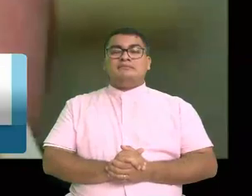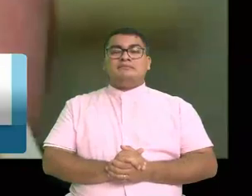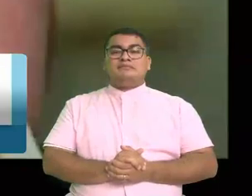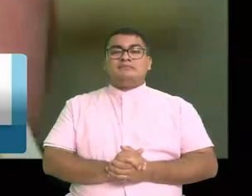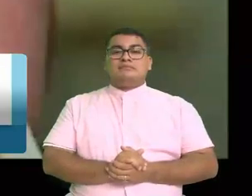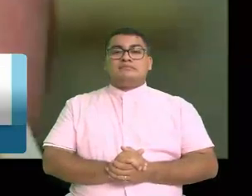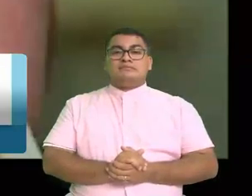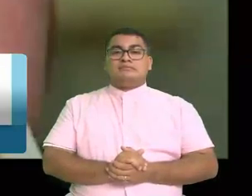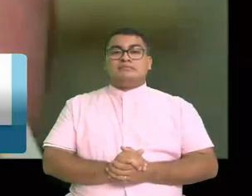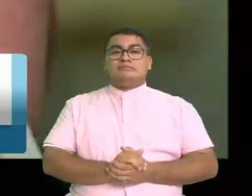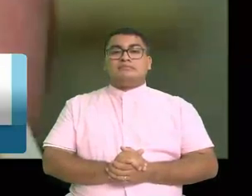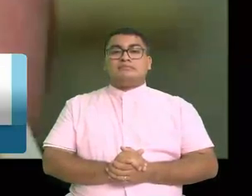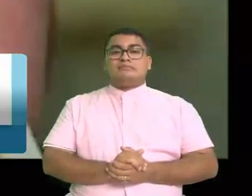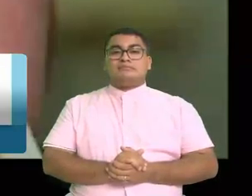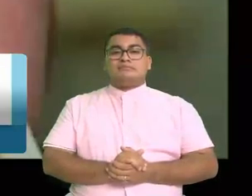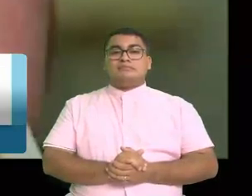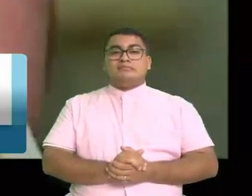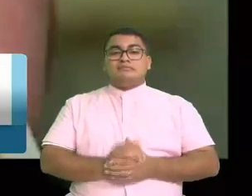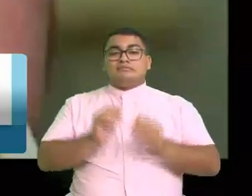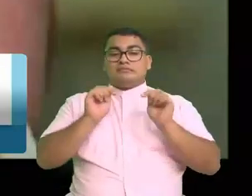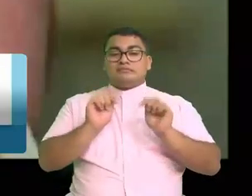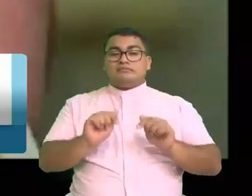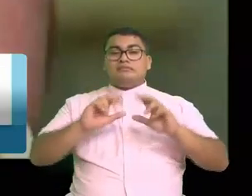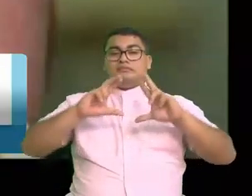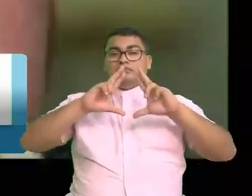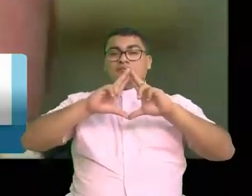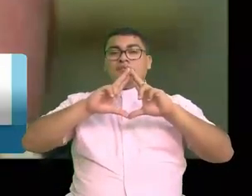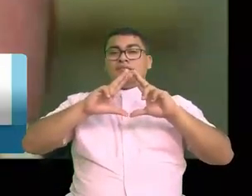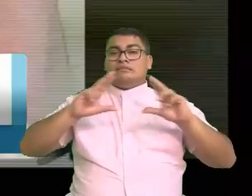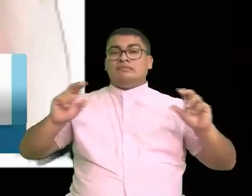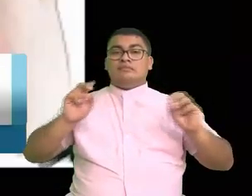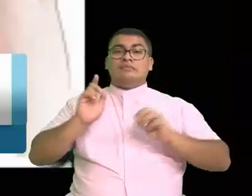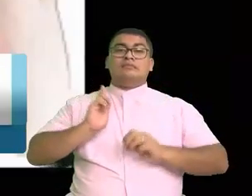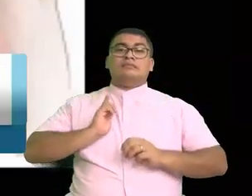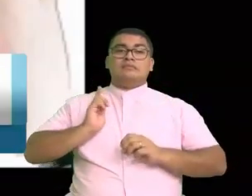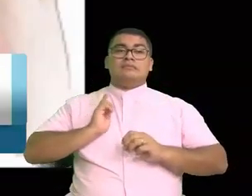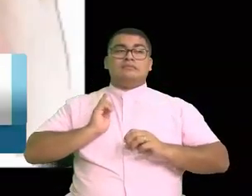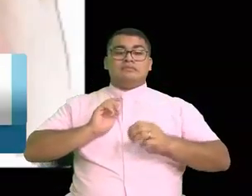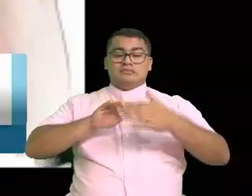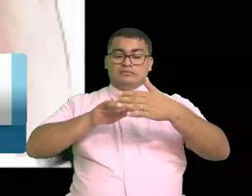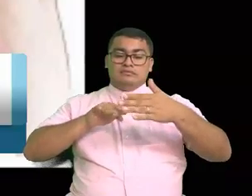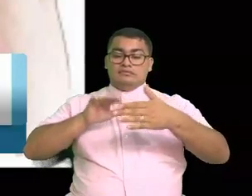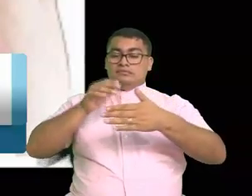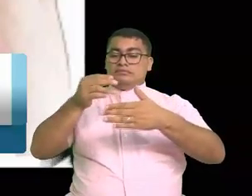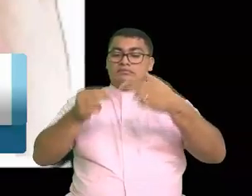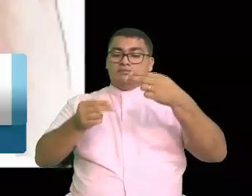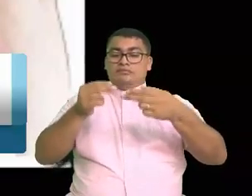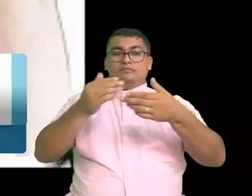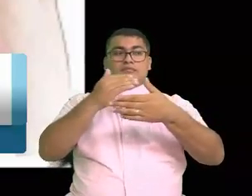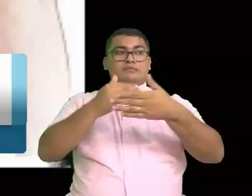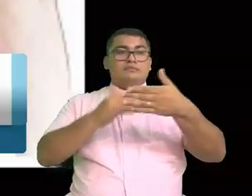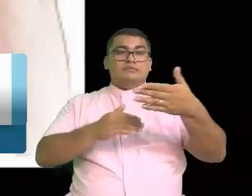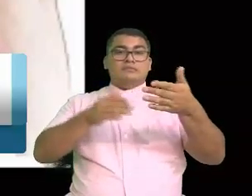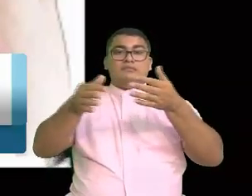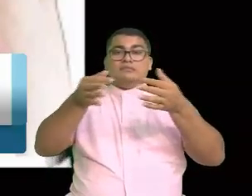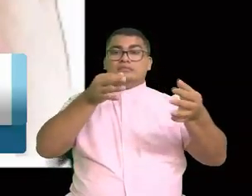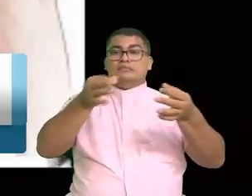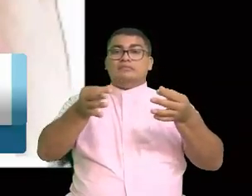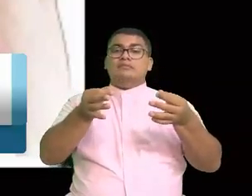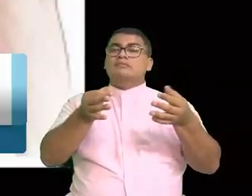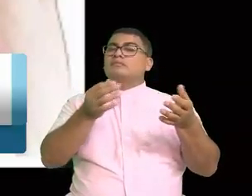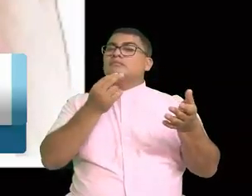incluso en nuestro país existe un subregistro que no te puedo decir